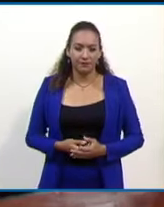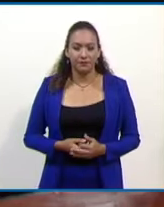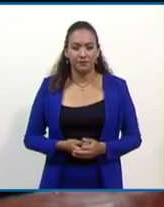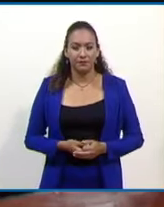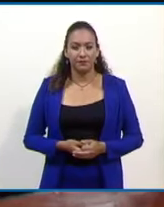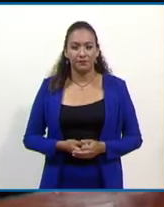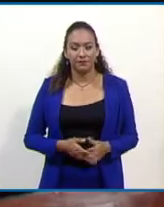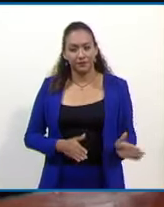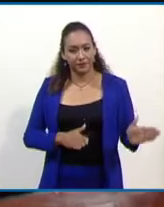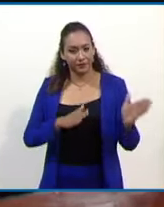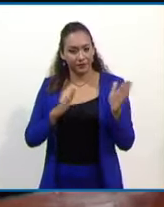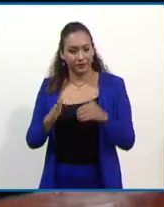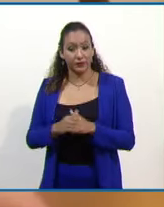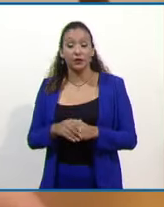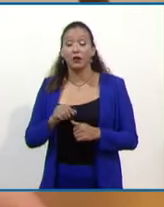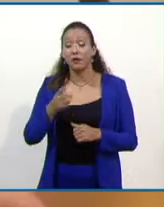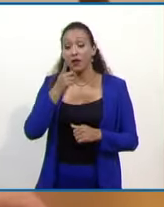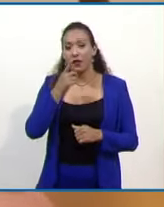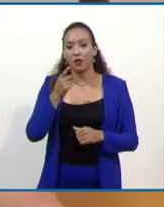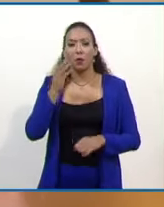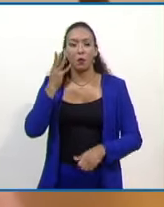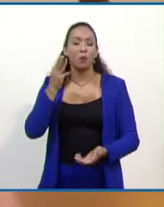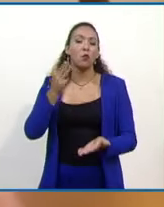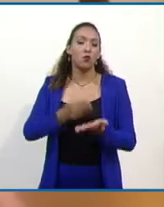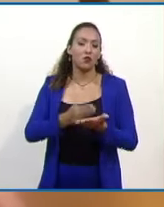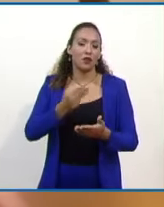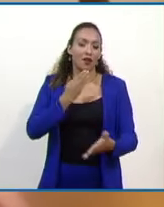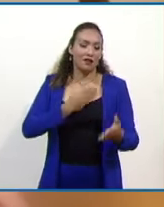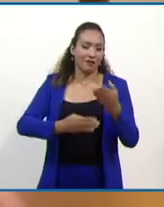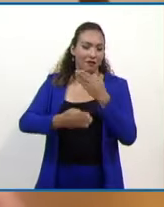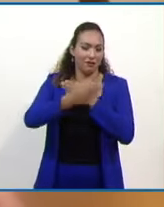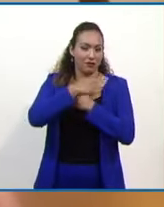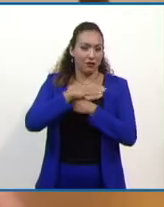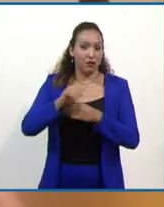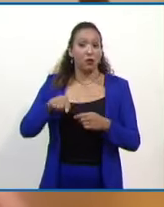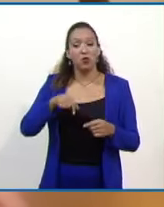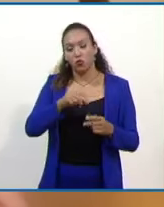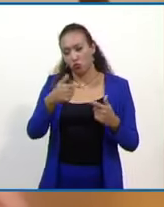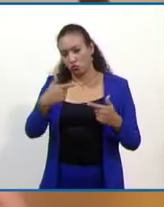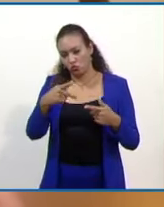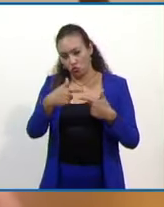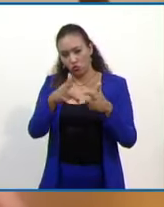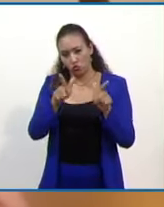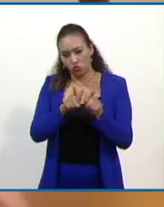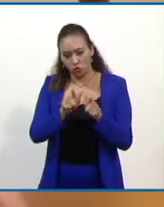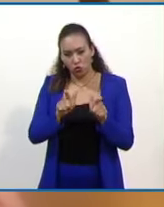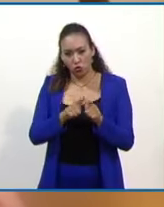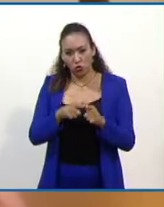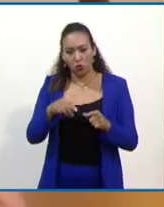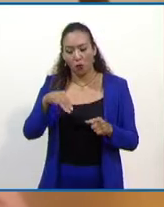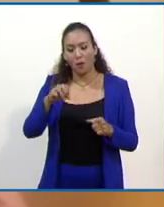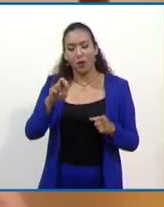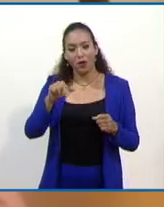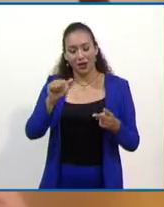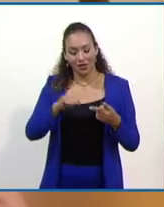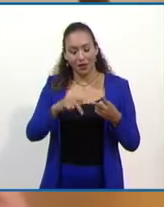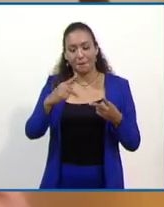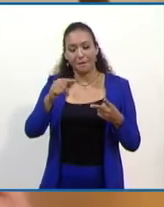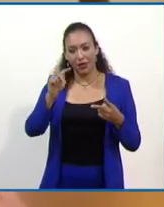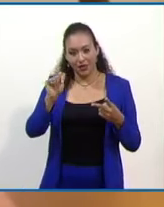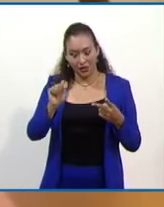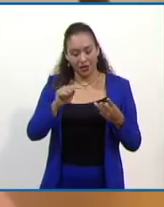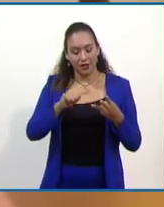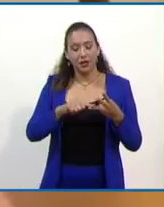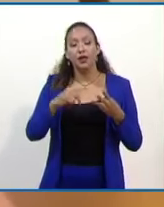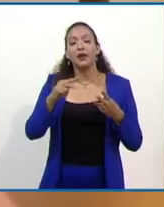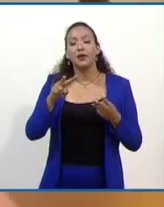Por otra parte, la Sala multó a Claudia Sheinbaum y a los partidos que la postularon a la presidencia, Morena, PT y Partido Verde, por